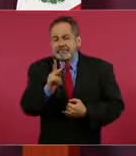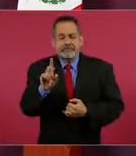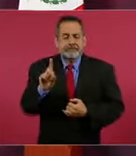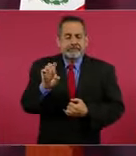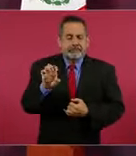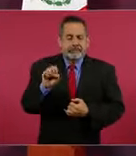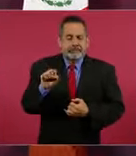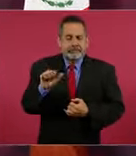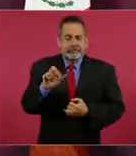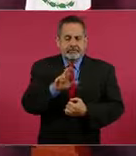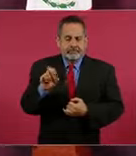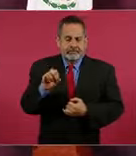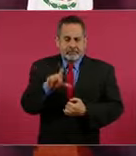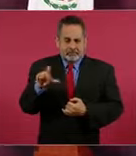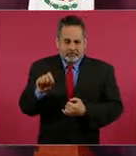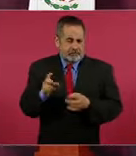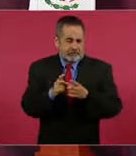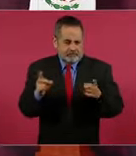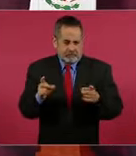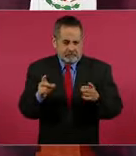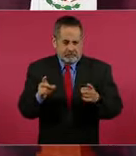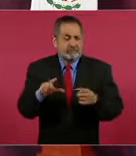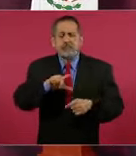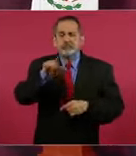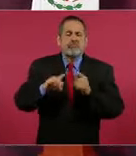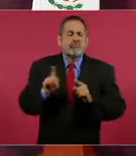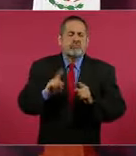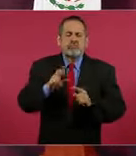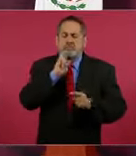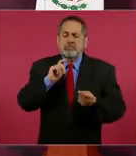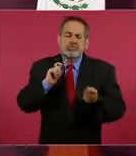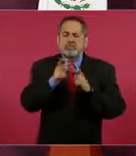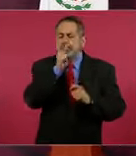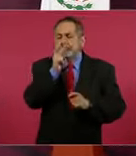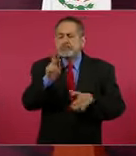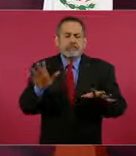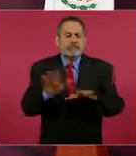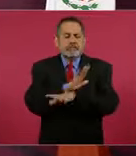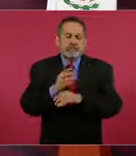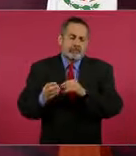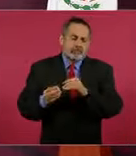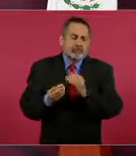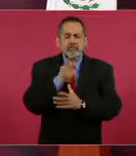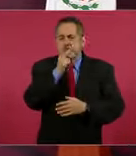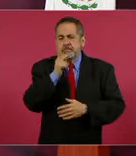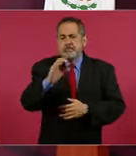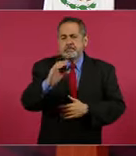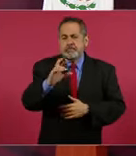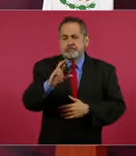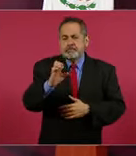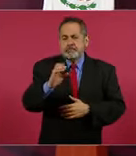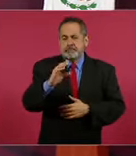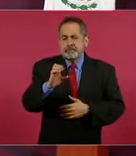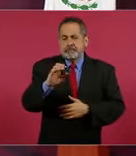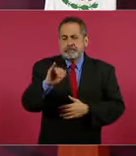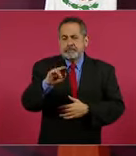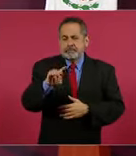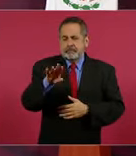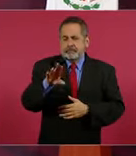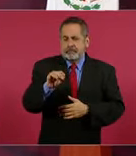y luego ya predominó crecimiento, que son cosas completamente distintas.